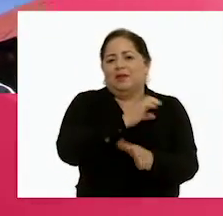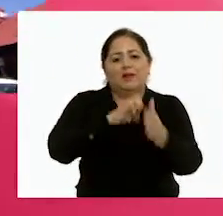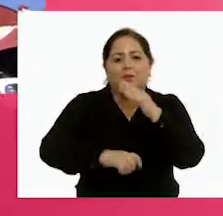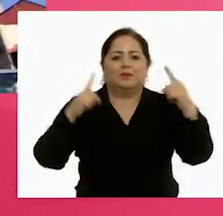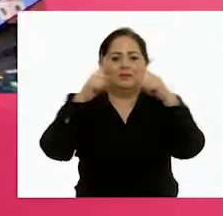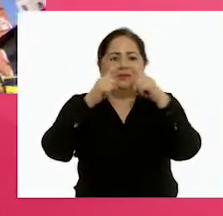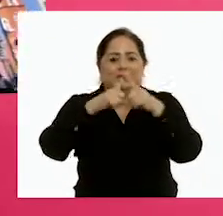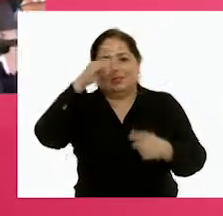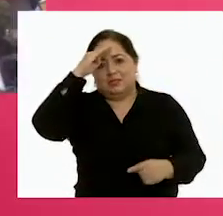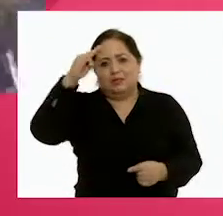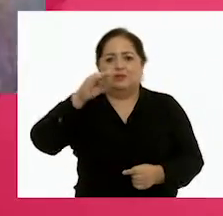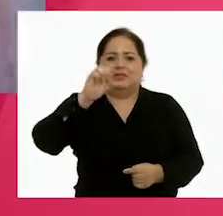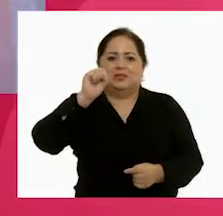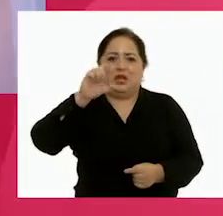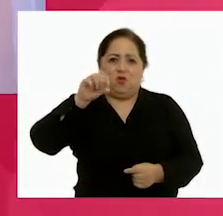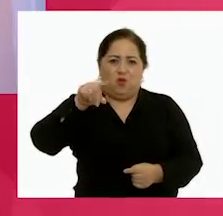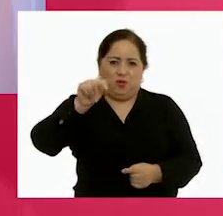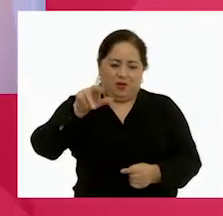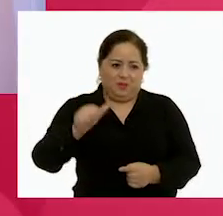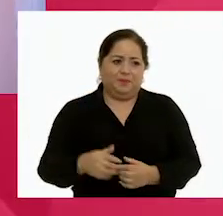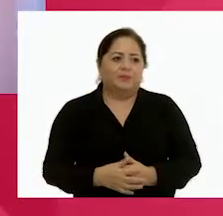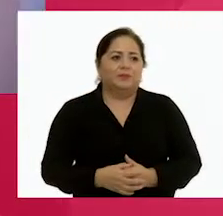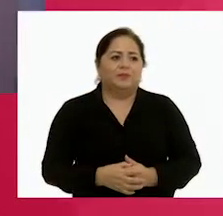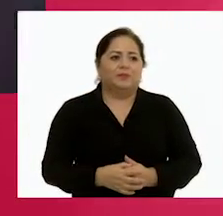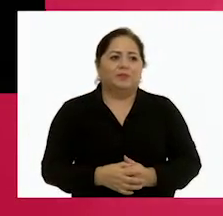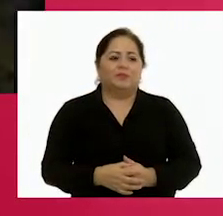parroquia del Señor de Celontla.